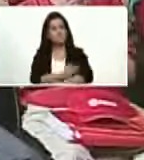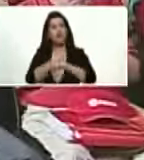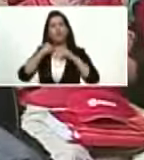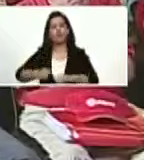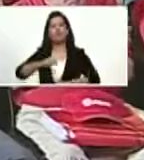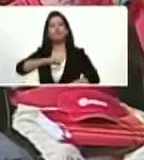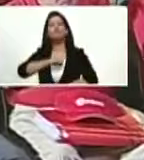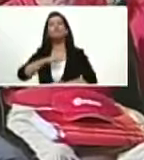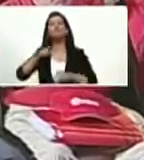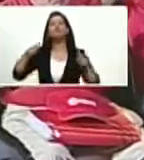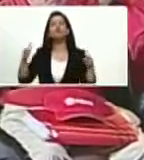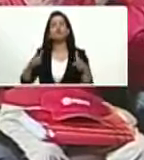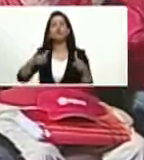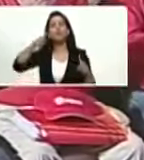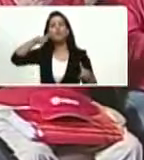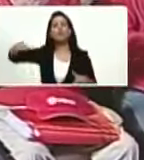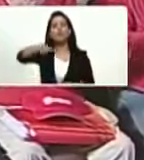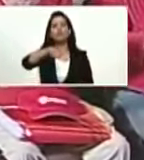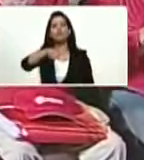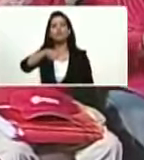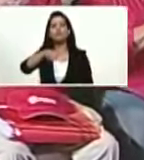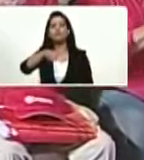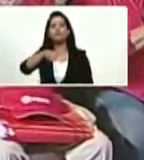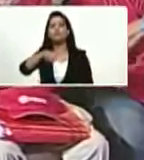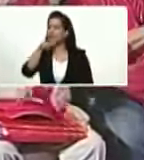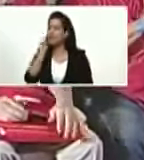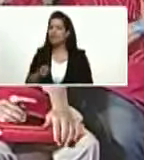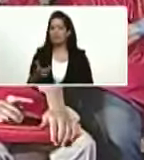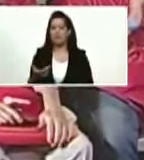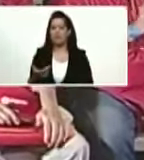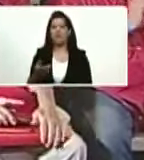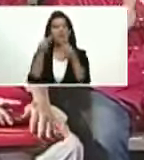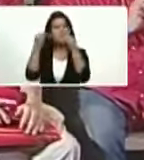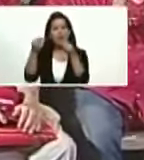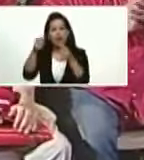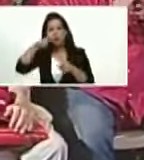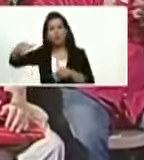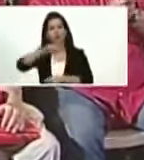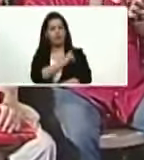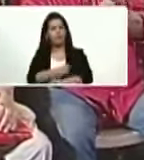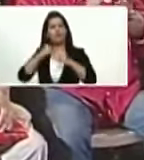para enfrentar aquí la guerra sucia de la oligarquía.